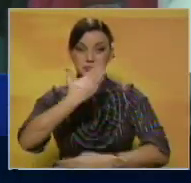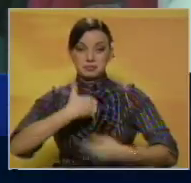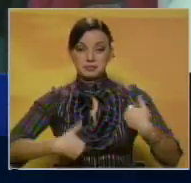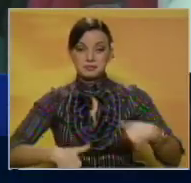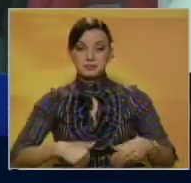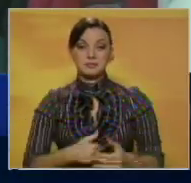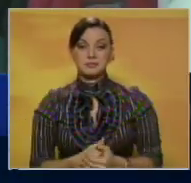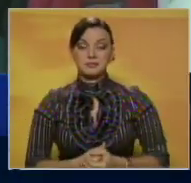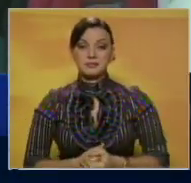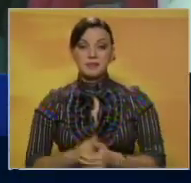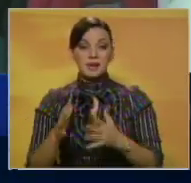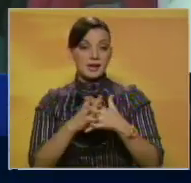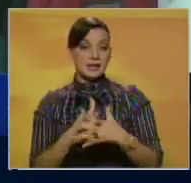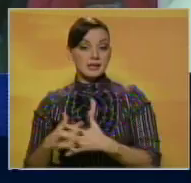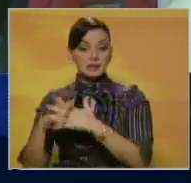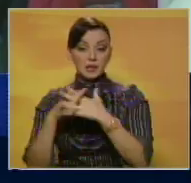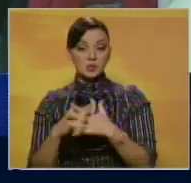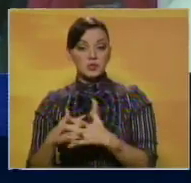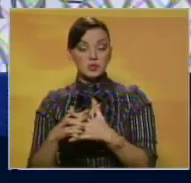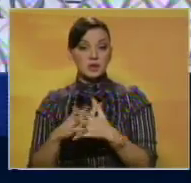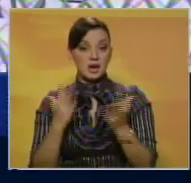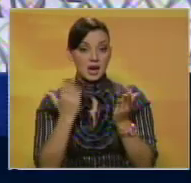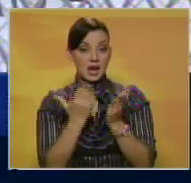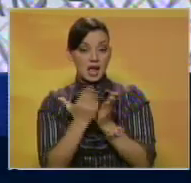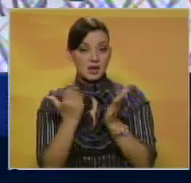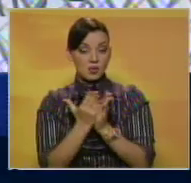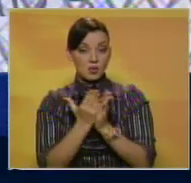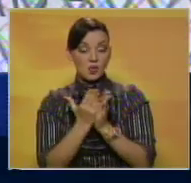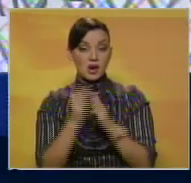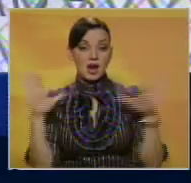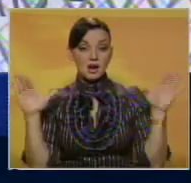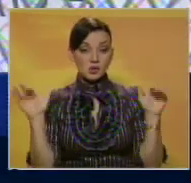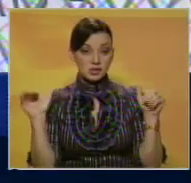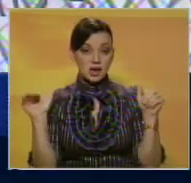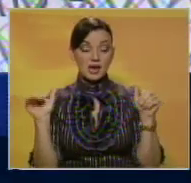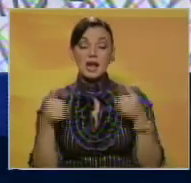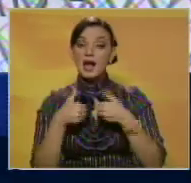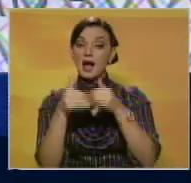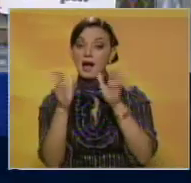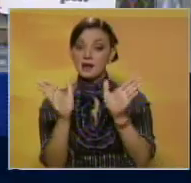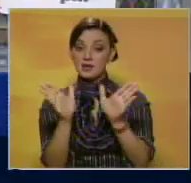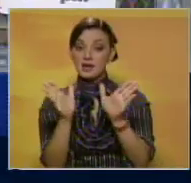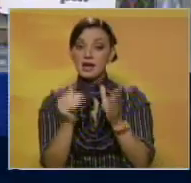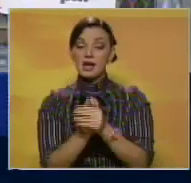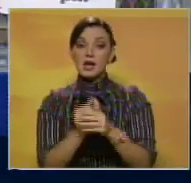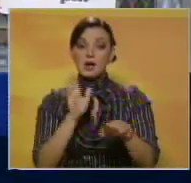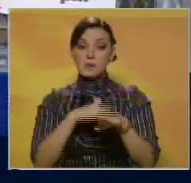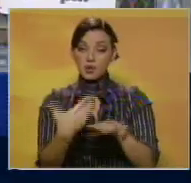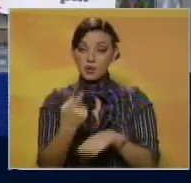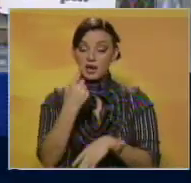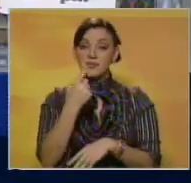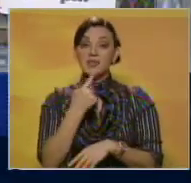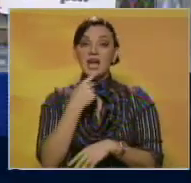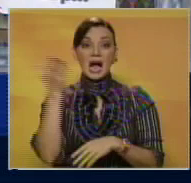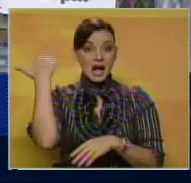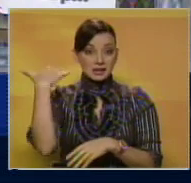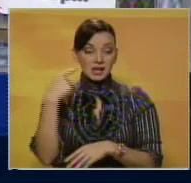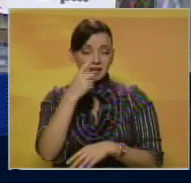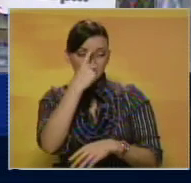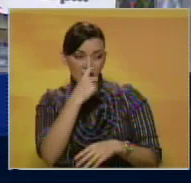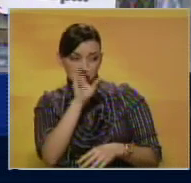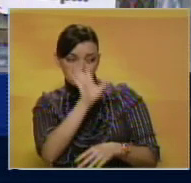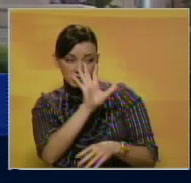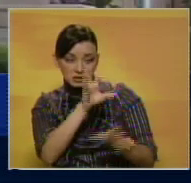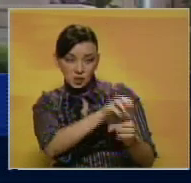En Estados Unidos, las escuelas de Los Ángeles se reabrirán este miércoles tras haber recibido una amenaza de bomba. Más de